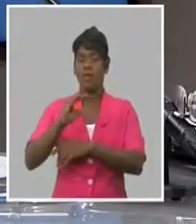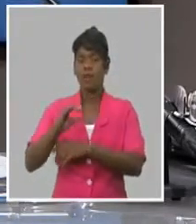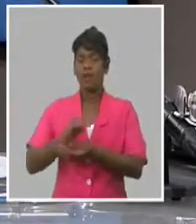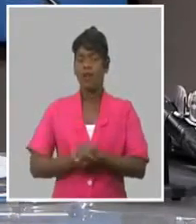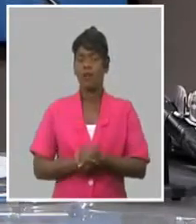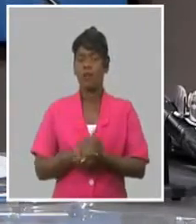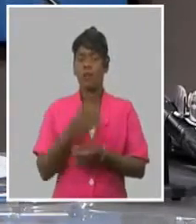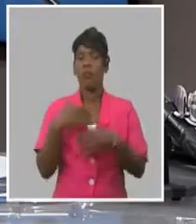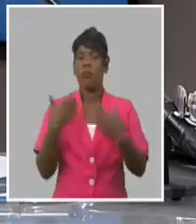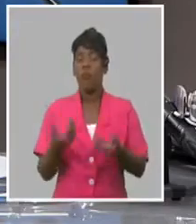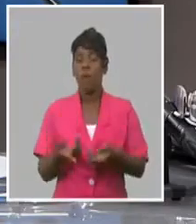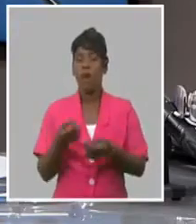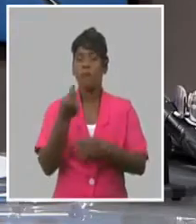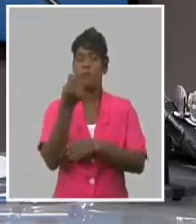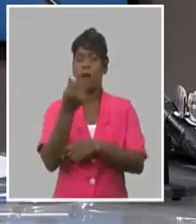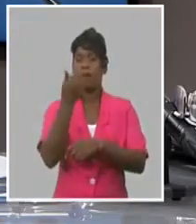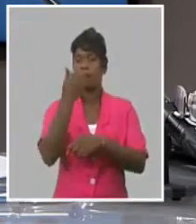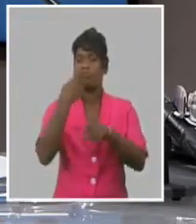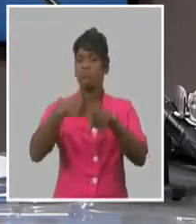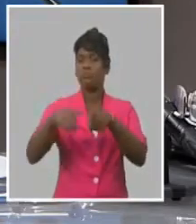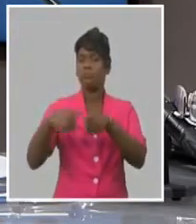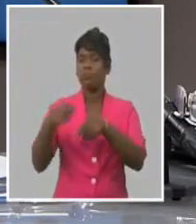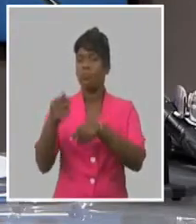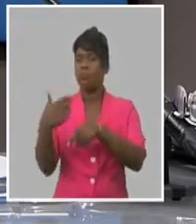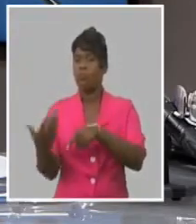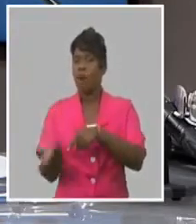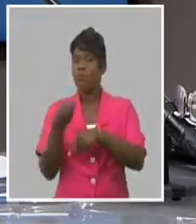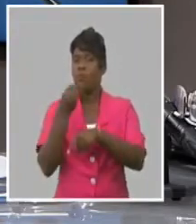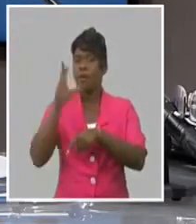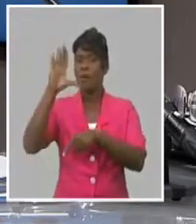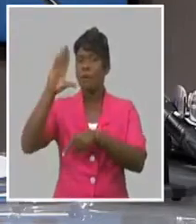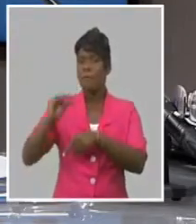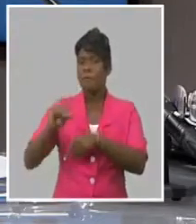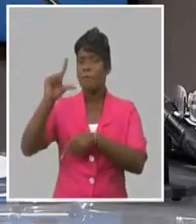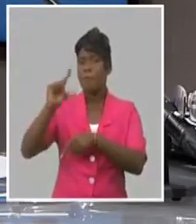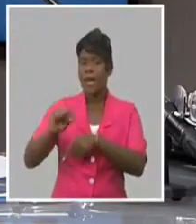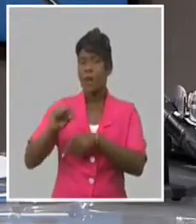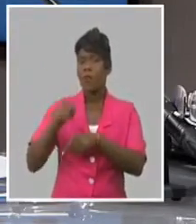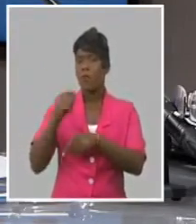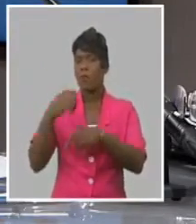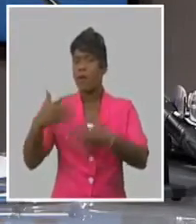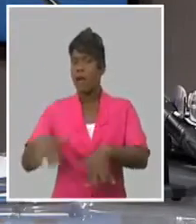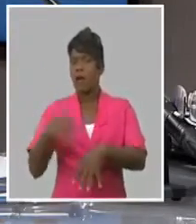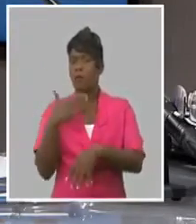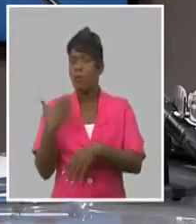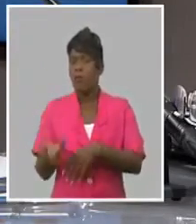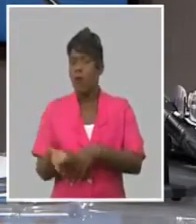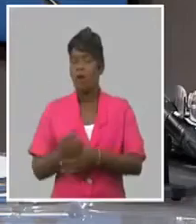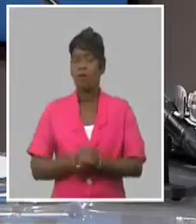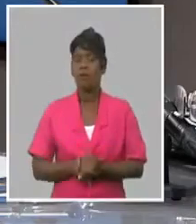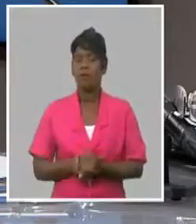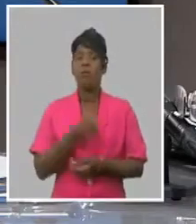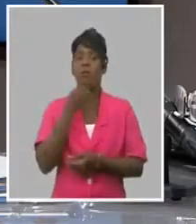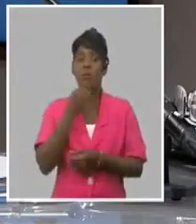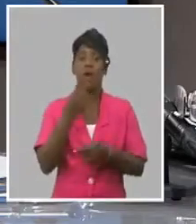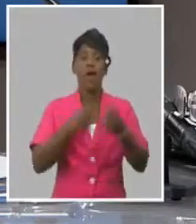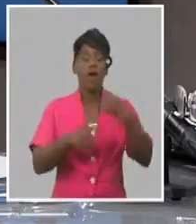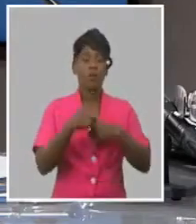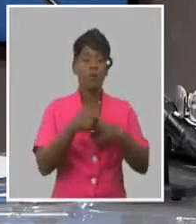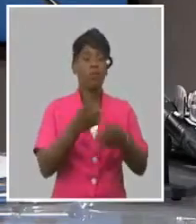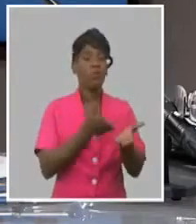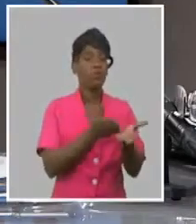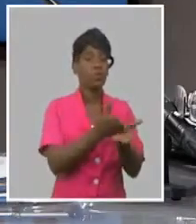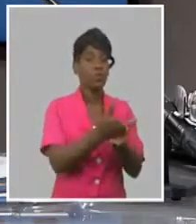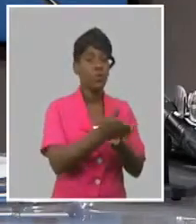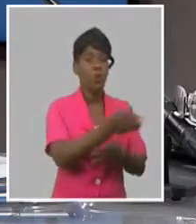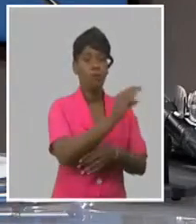los precios mayoristas van a crecer, se traspasan a los minoristas. Una parte de los minoristas los vamos a mantener